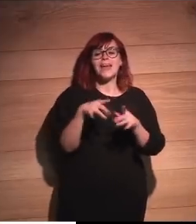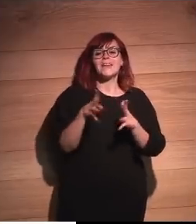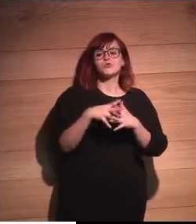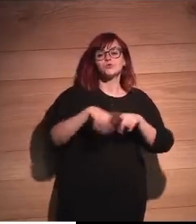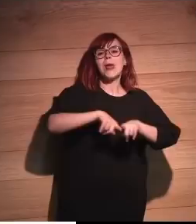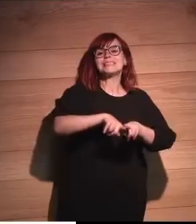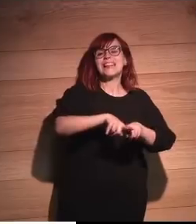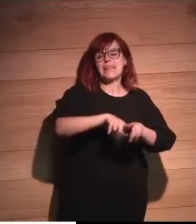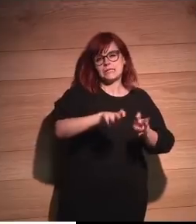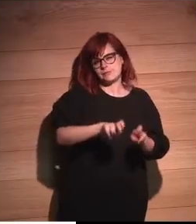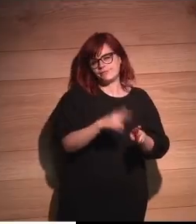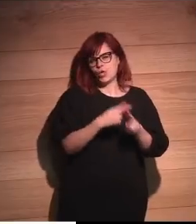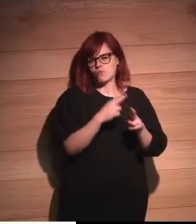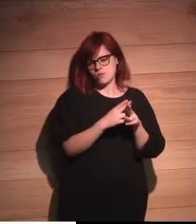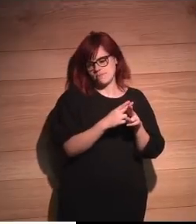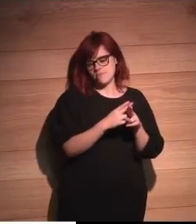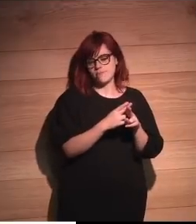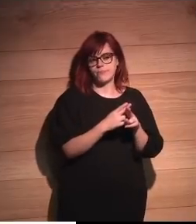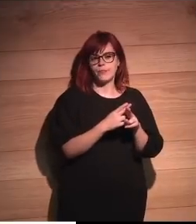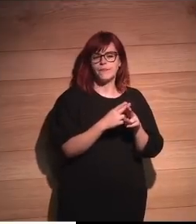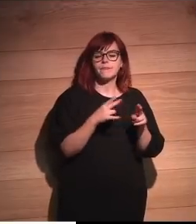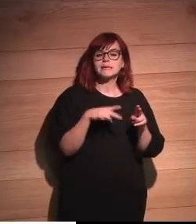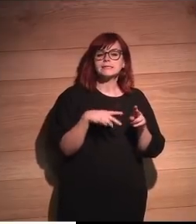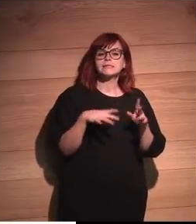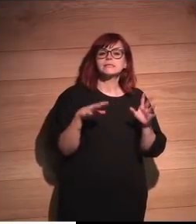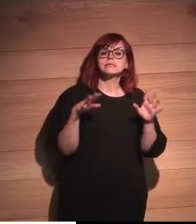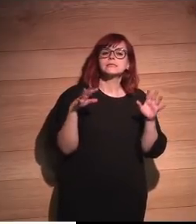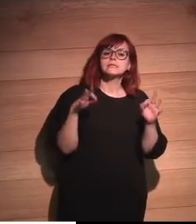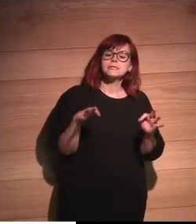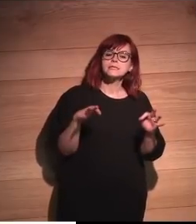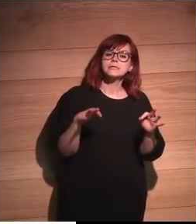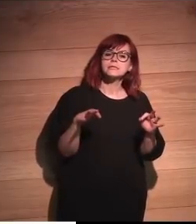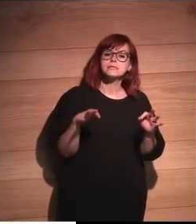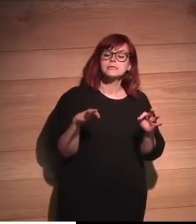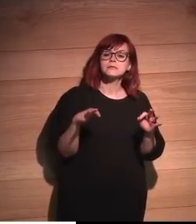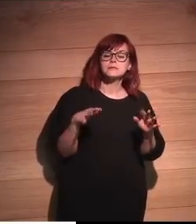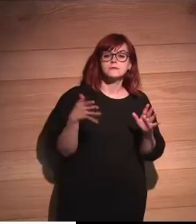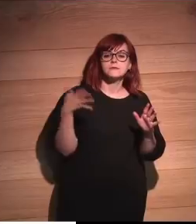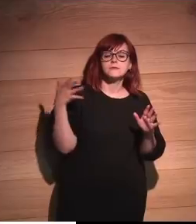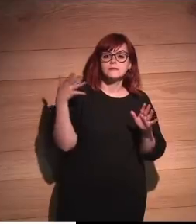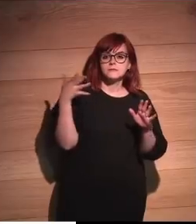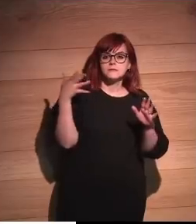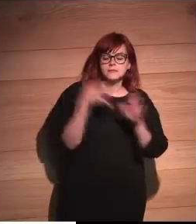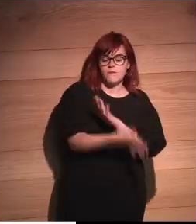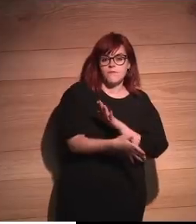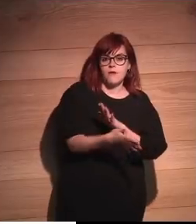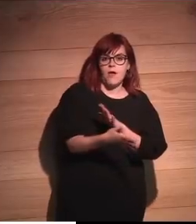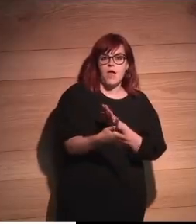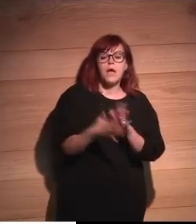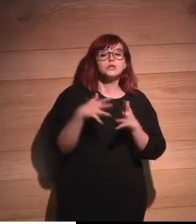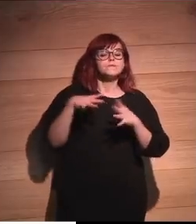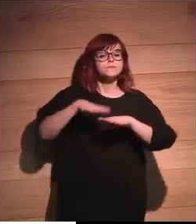críticas son aquellas que cuyo funcionamiento es indispensable y no permite